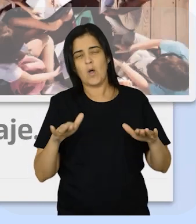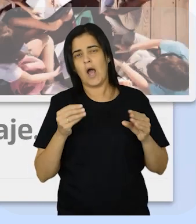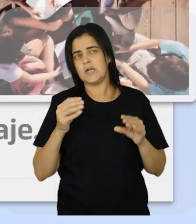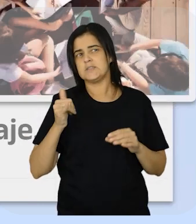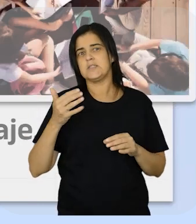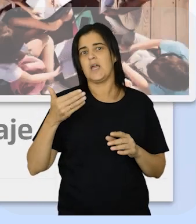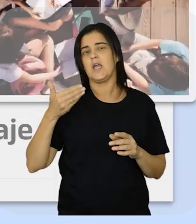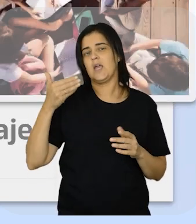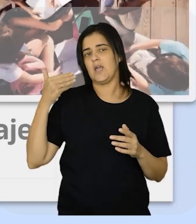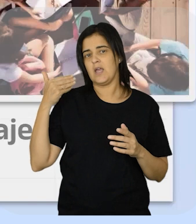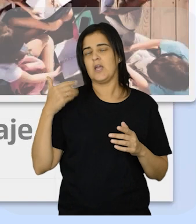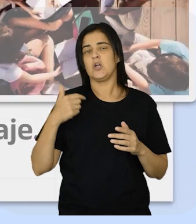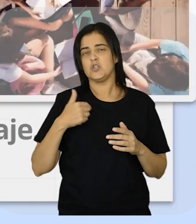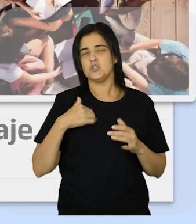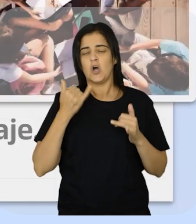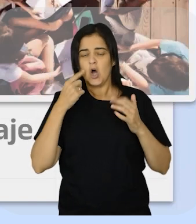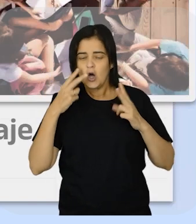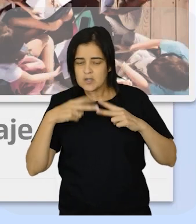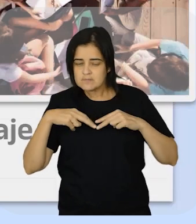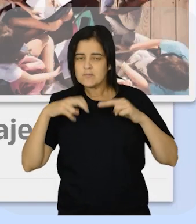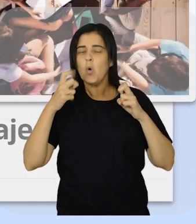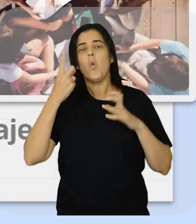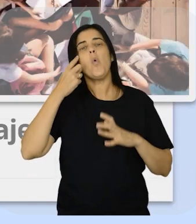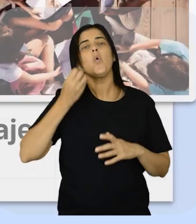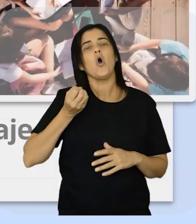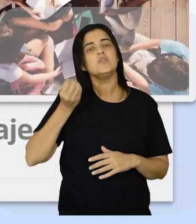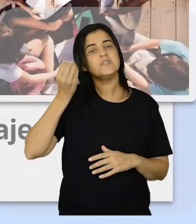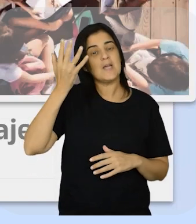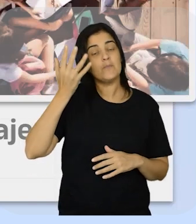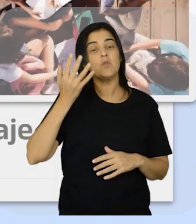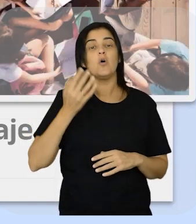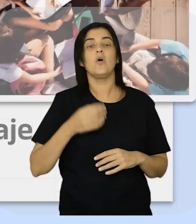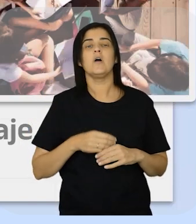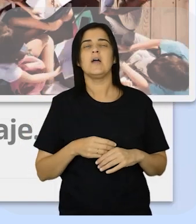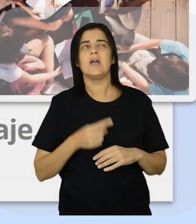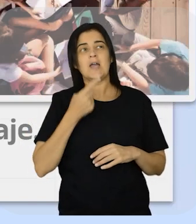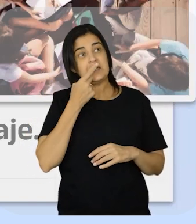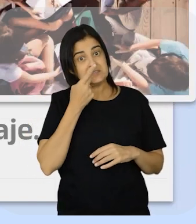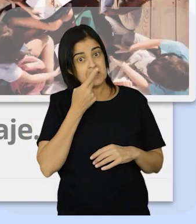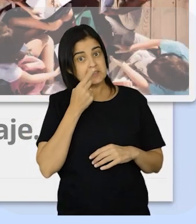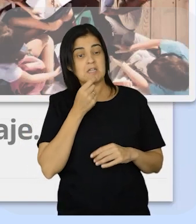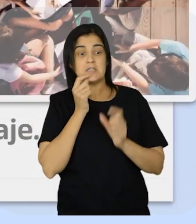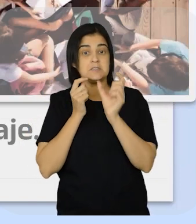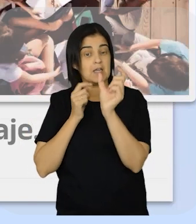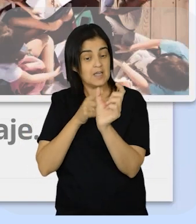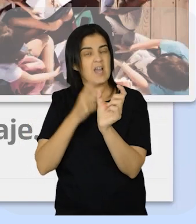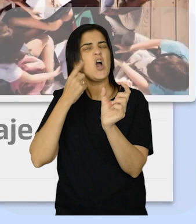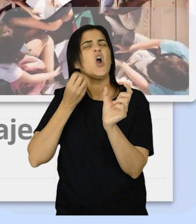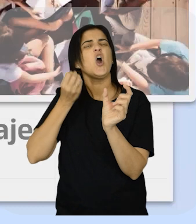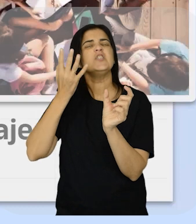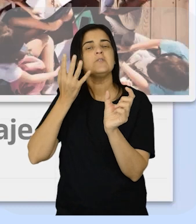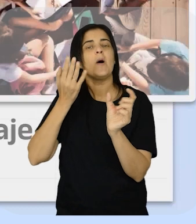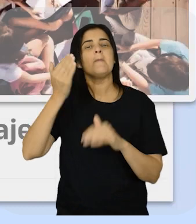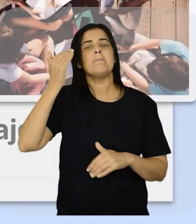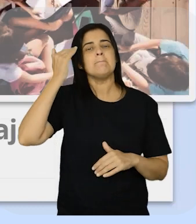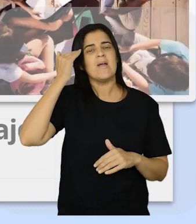tiempo que yo vengo estudiando un concepto que es un concepto muy interesante, que es el concepto de